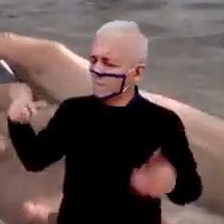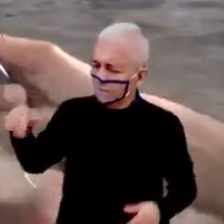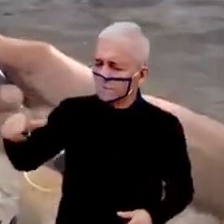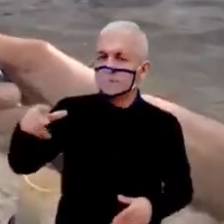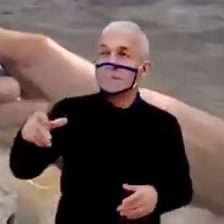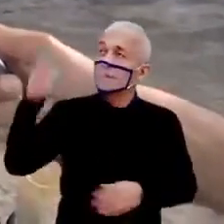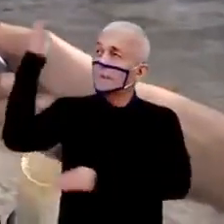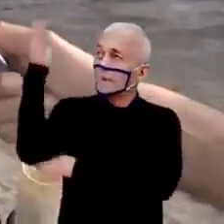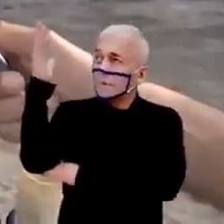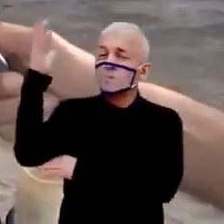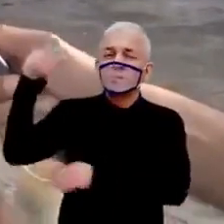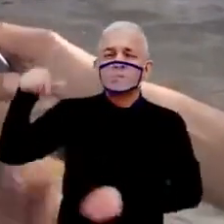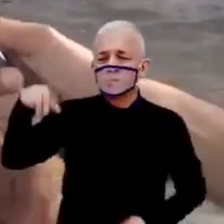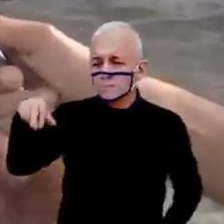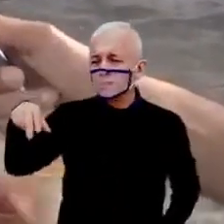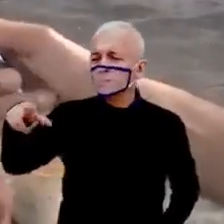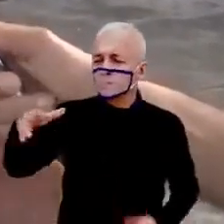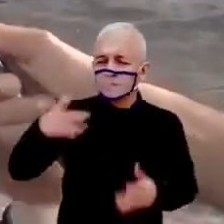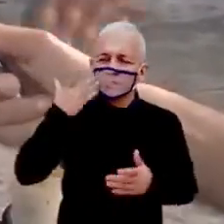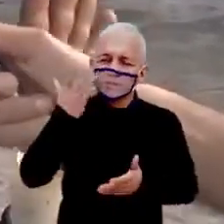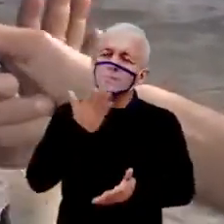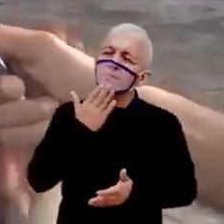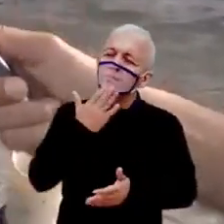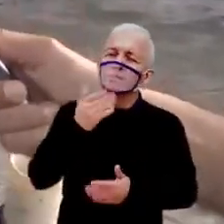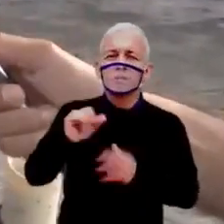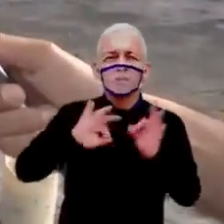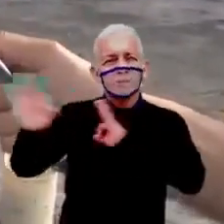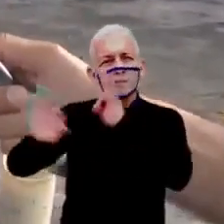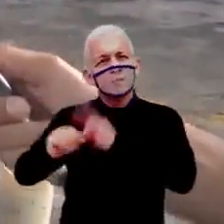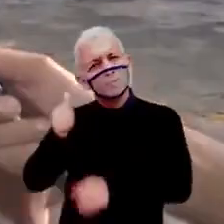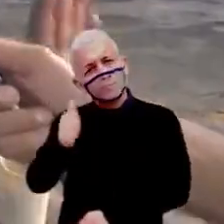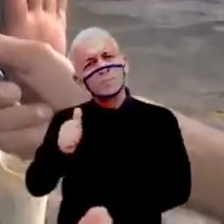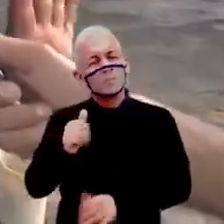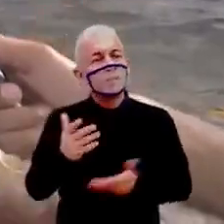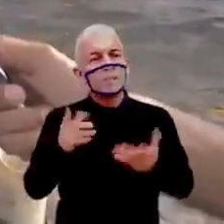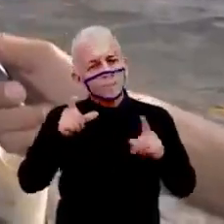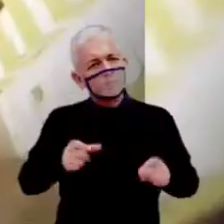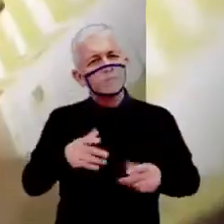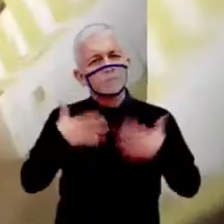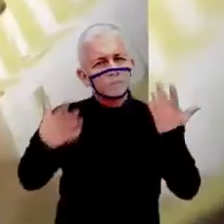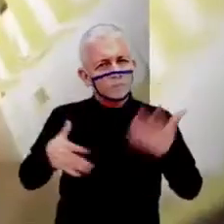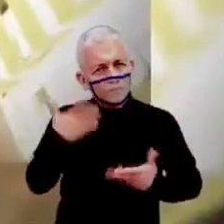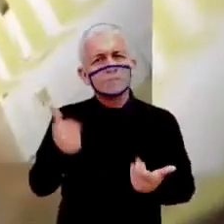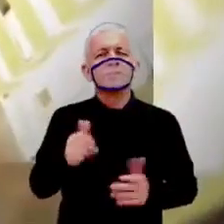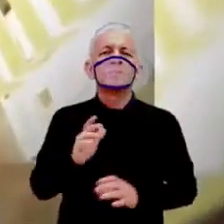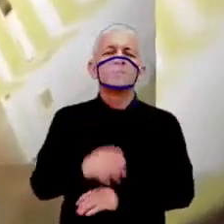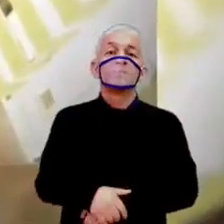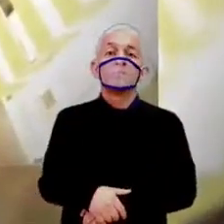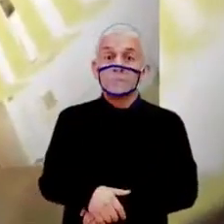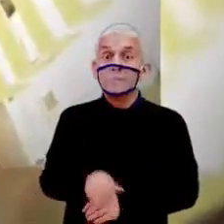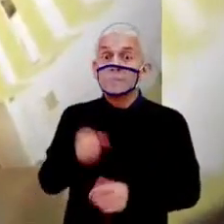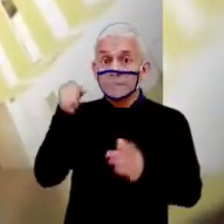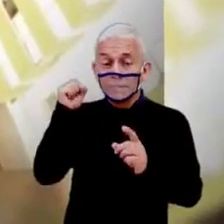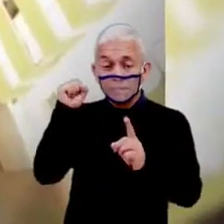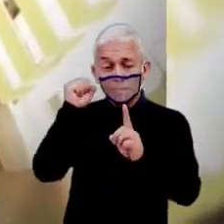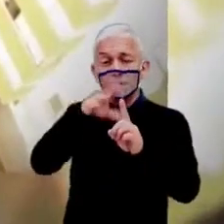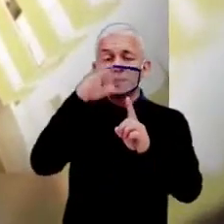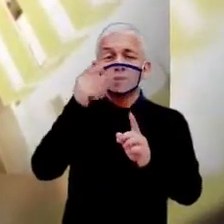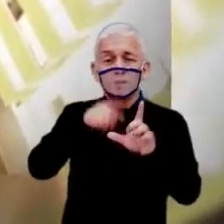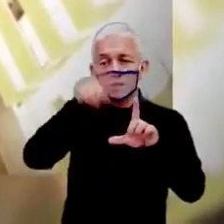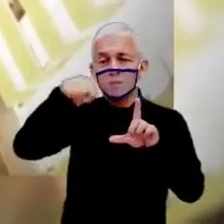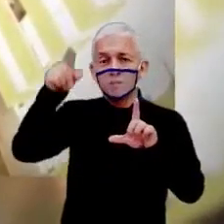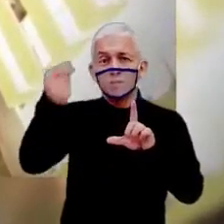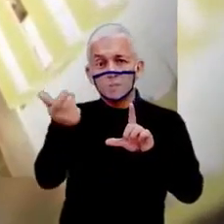buenos árboles, que todo esté chévere y bien organizado, para que la gente esté contenta. El impacto económico que va a tener va a